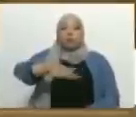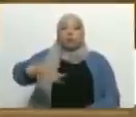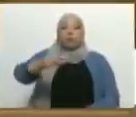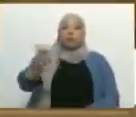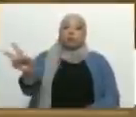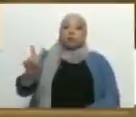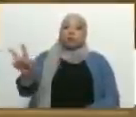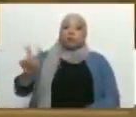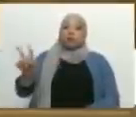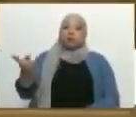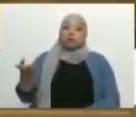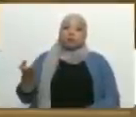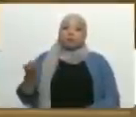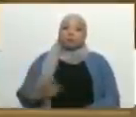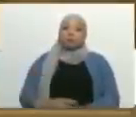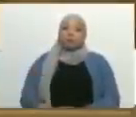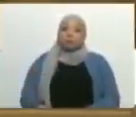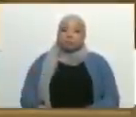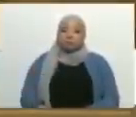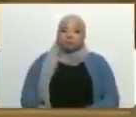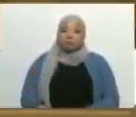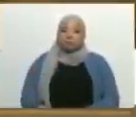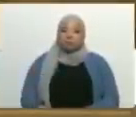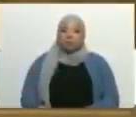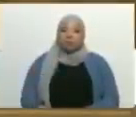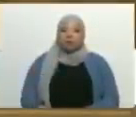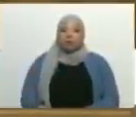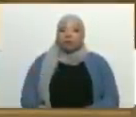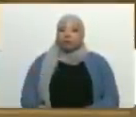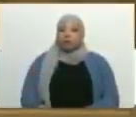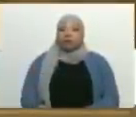alguna, ante lo que acabamos de ver, nos toca